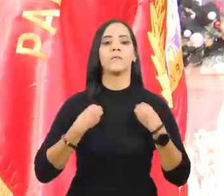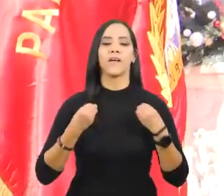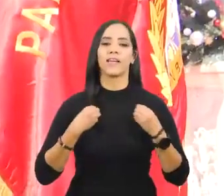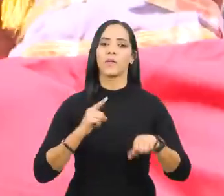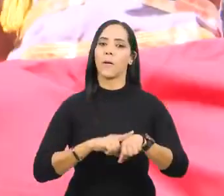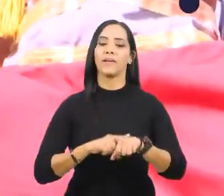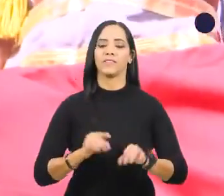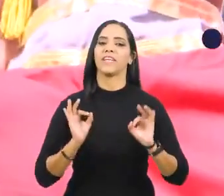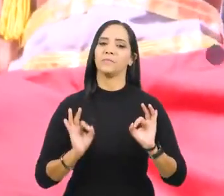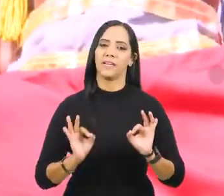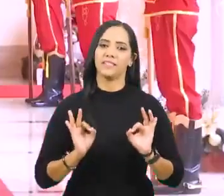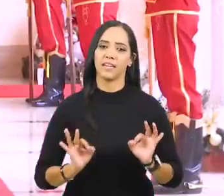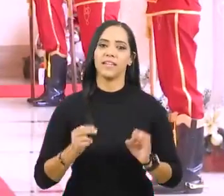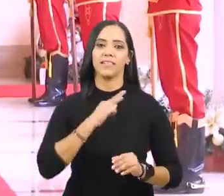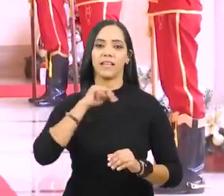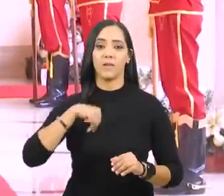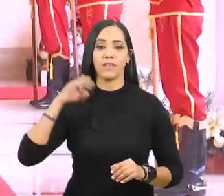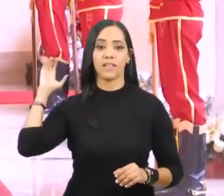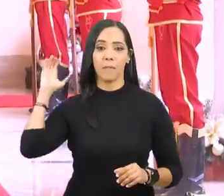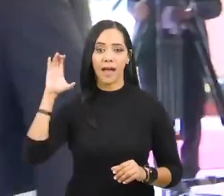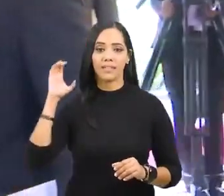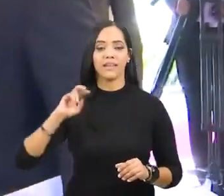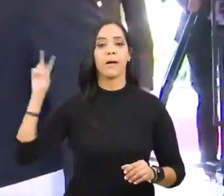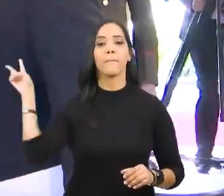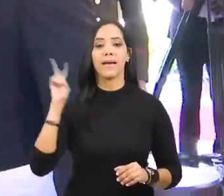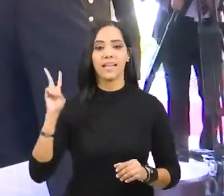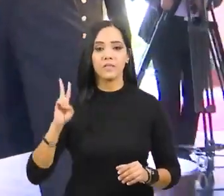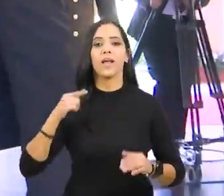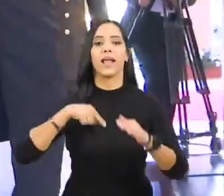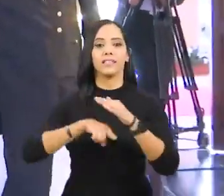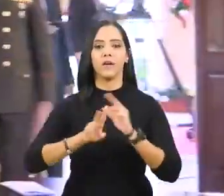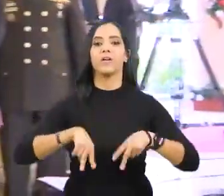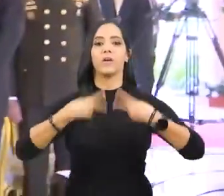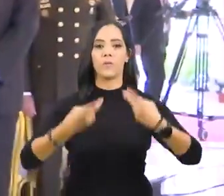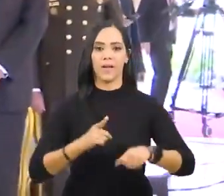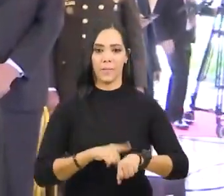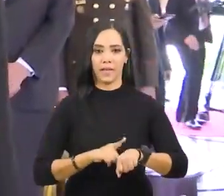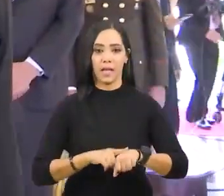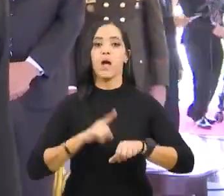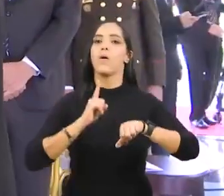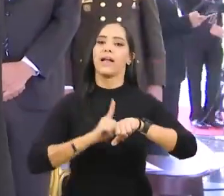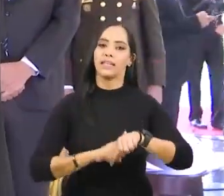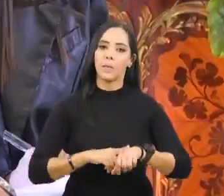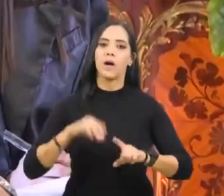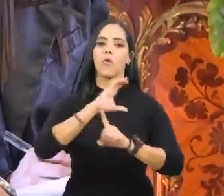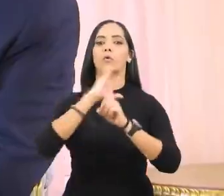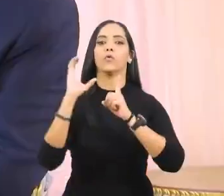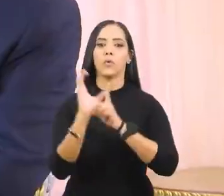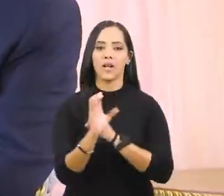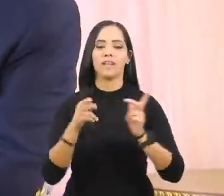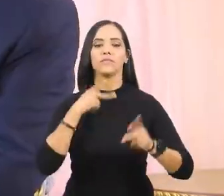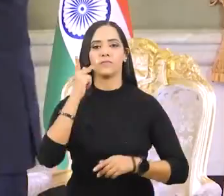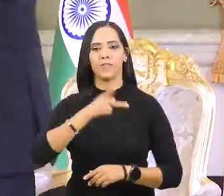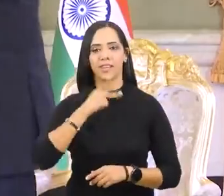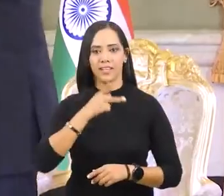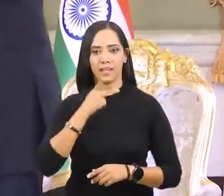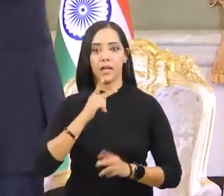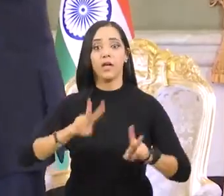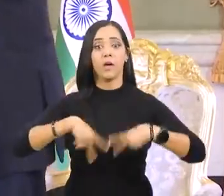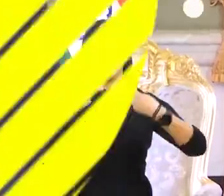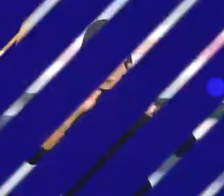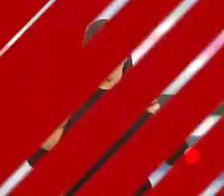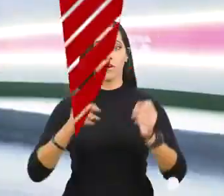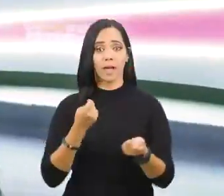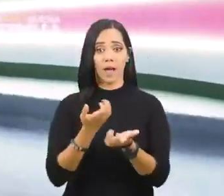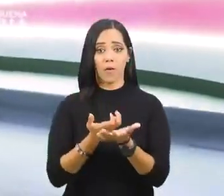Estamos viviendo un momento muy especial de nuestra patria. Venezuela ha entrado en una nueva época cultural, política,